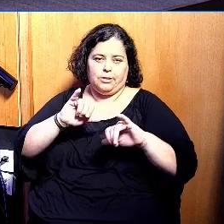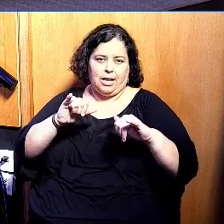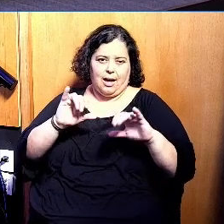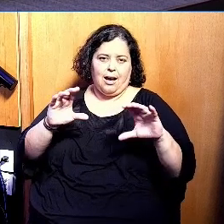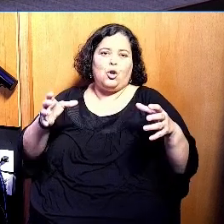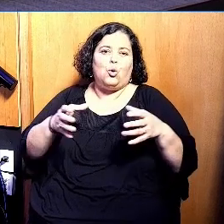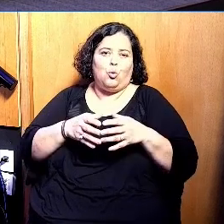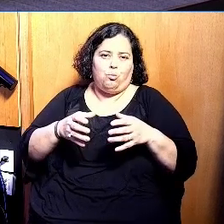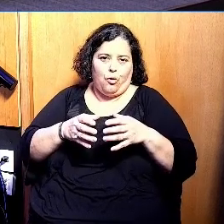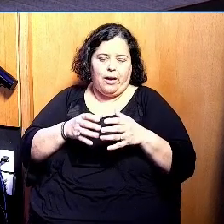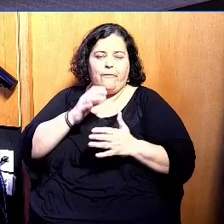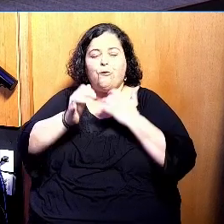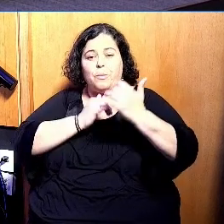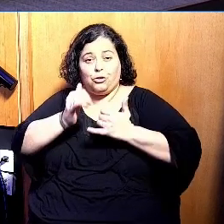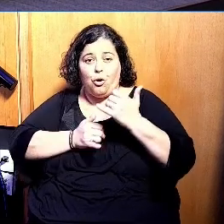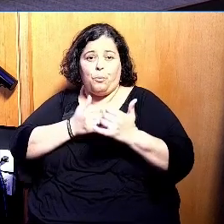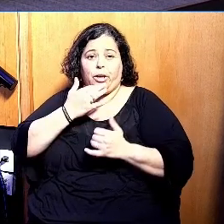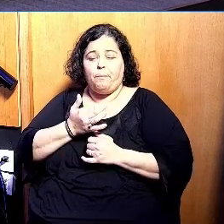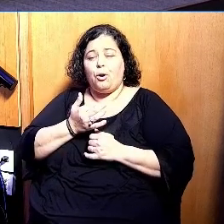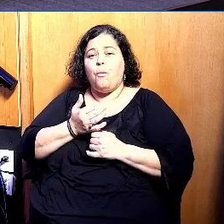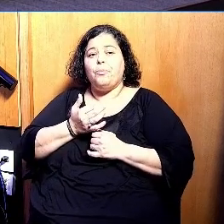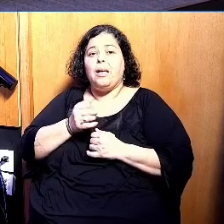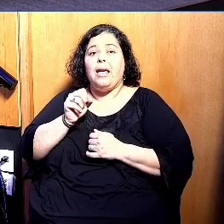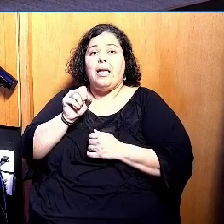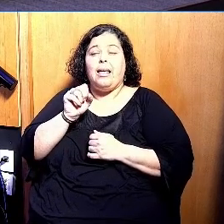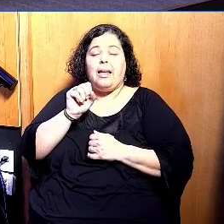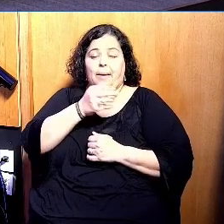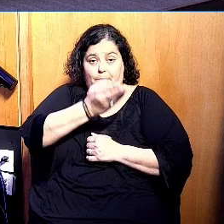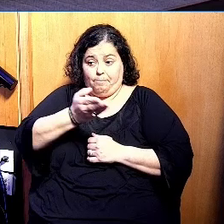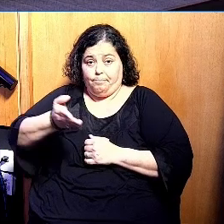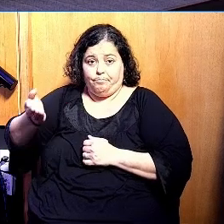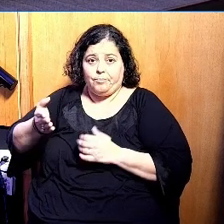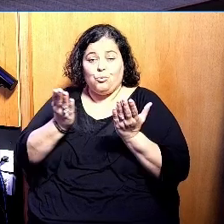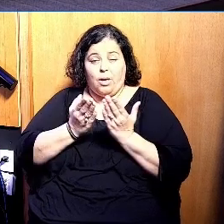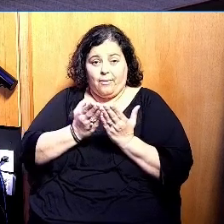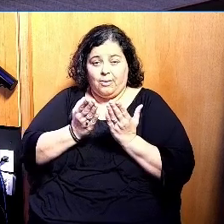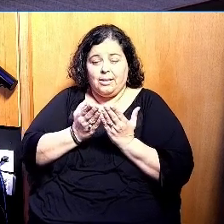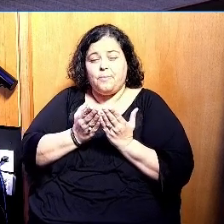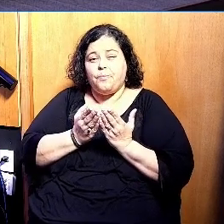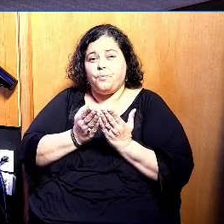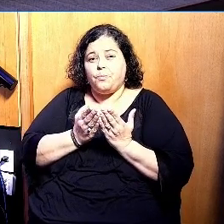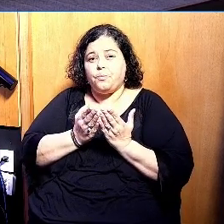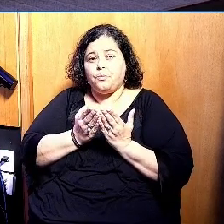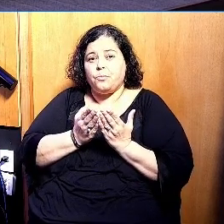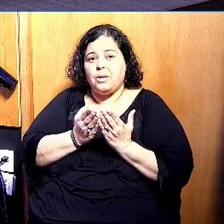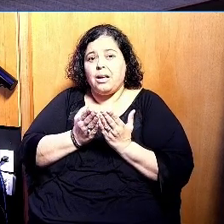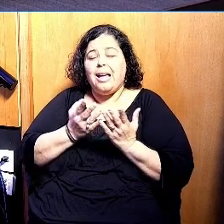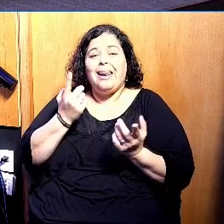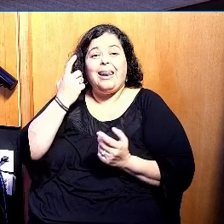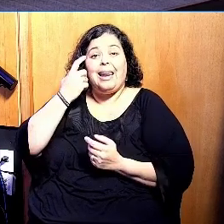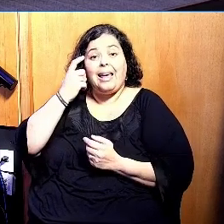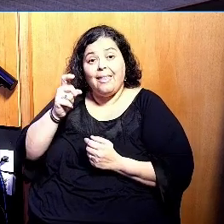agrupada porque no está a nivel de estudiante, o sea, a nivel de persona, y la intención